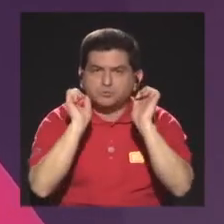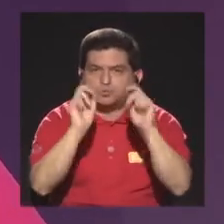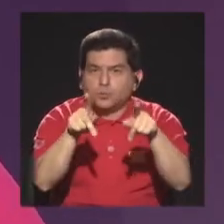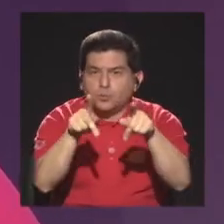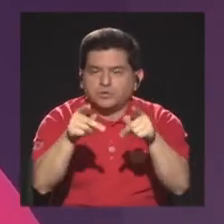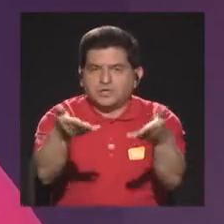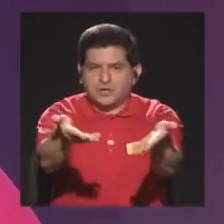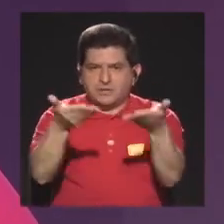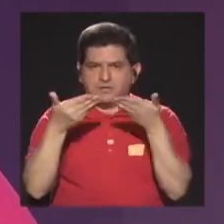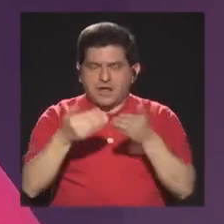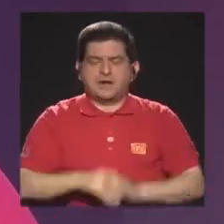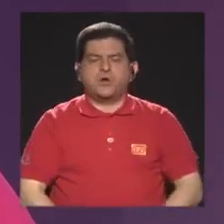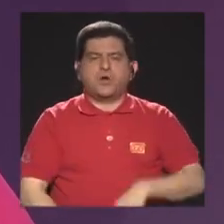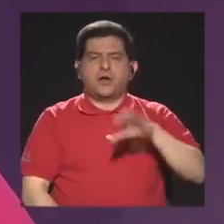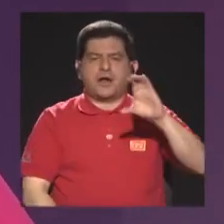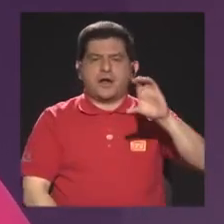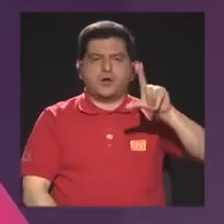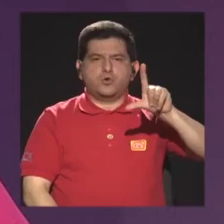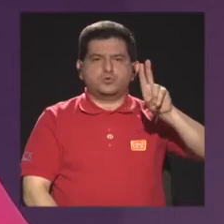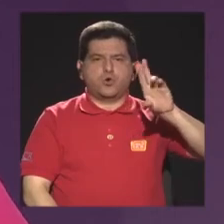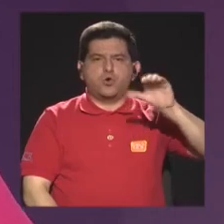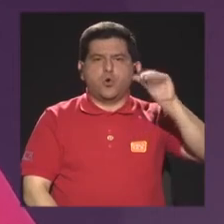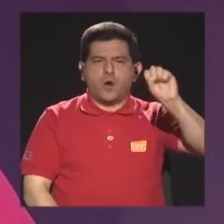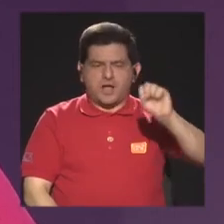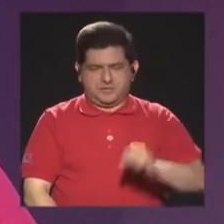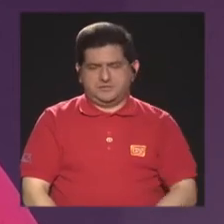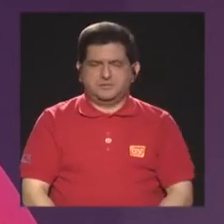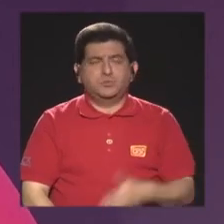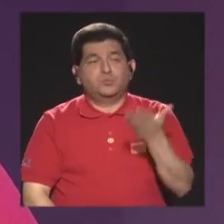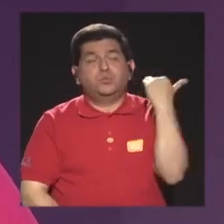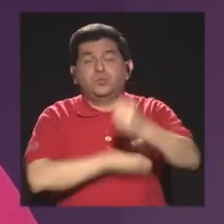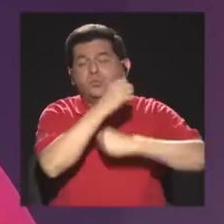que nos dio don Carlos Lucas hace muchísimos